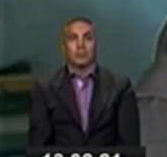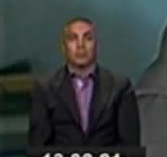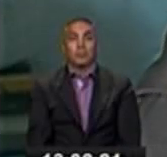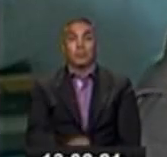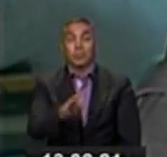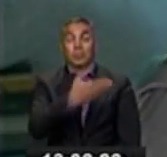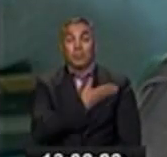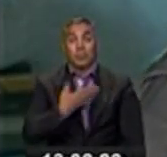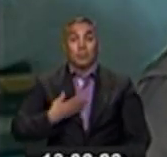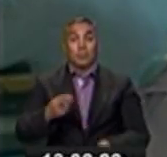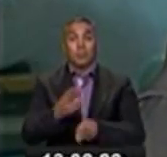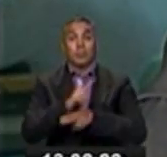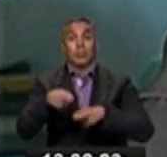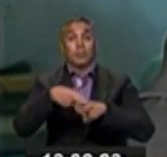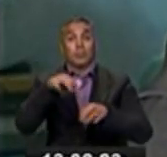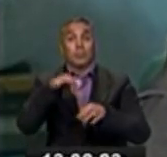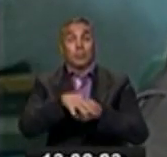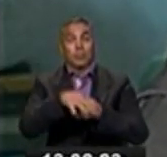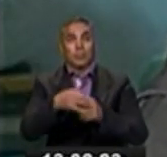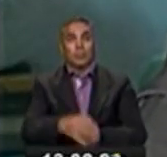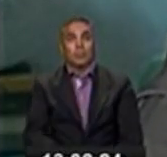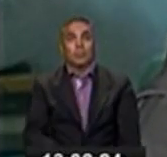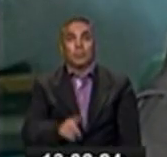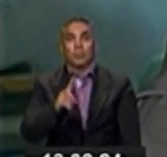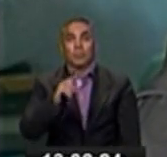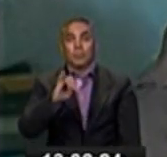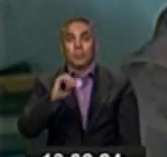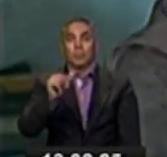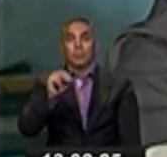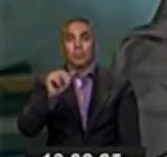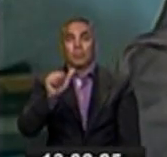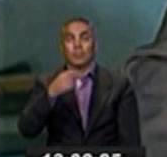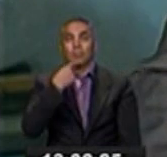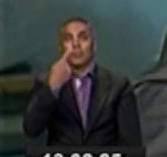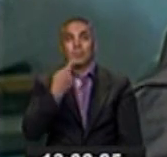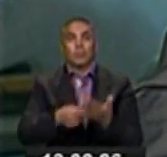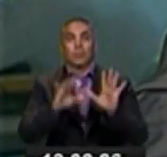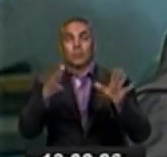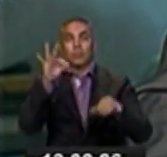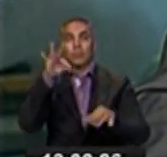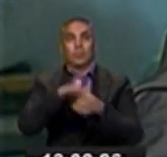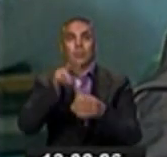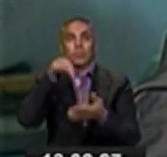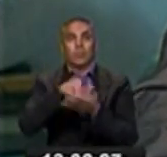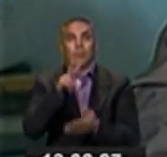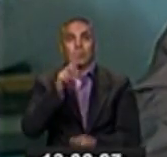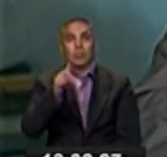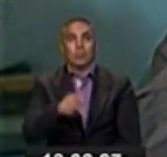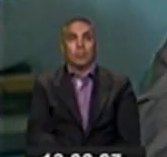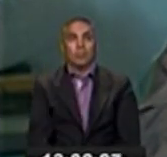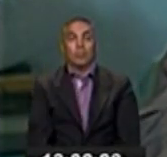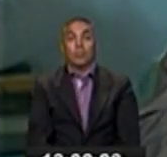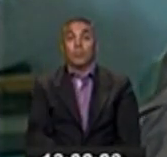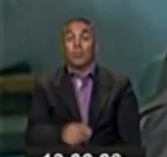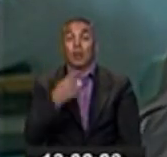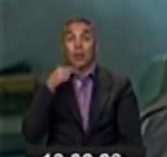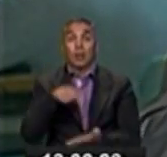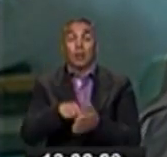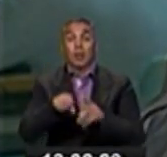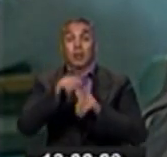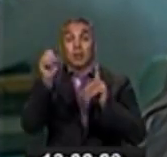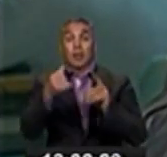La presidenta del Consejo Nacional Electoral, Diana Tamaint, advierte que no habrá elecciones en el año 2021 si no se actualiza el